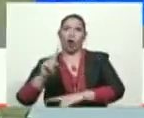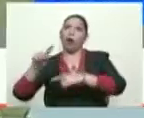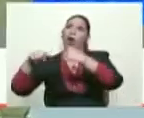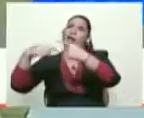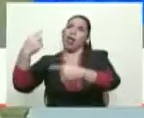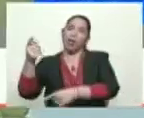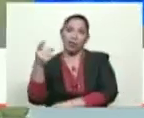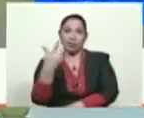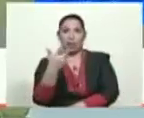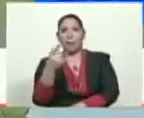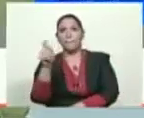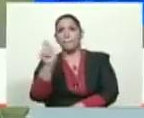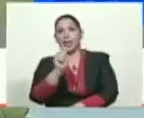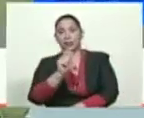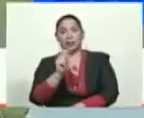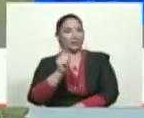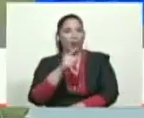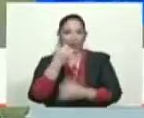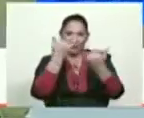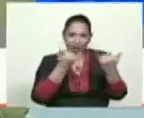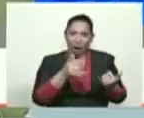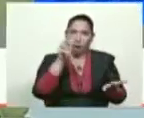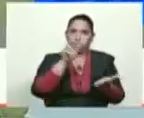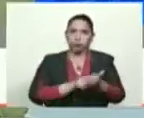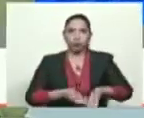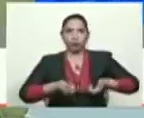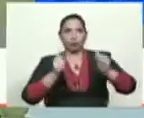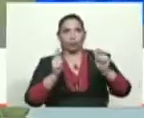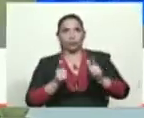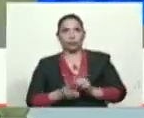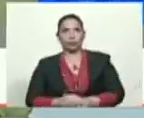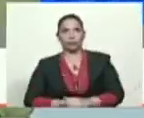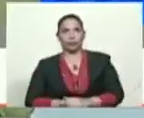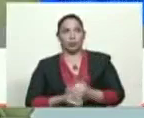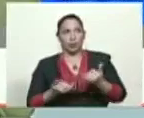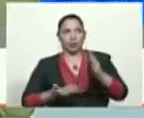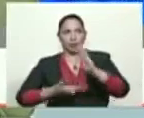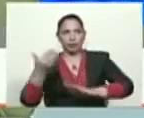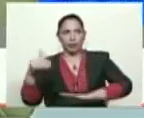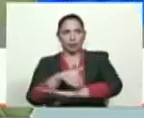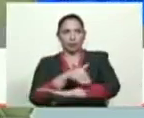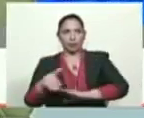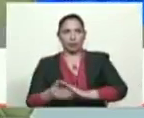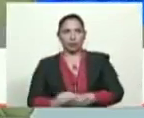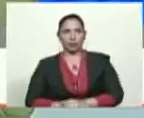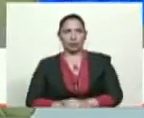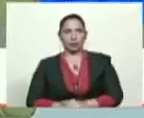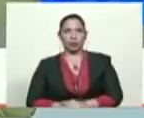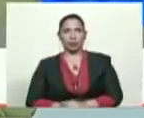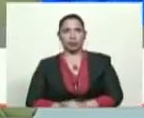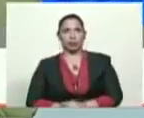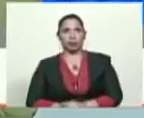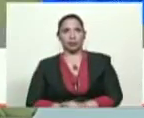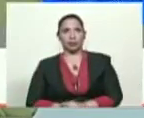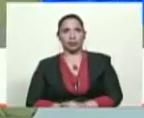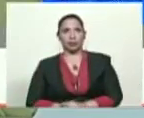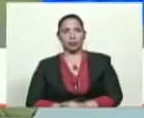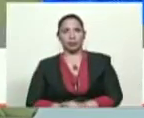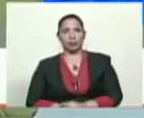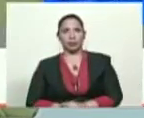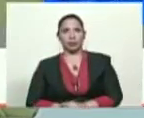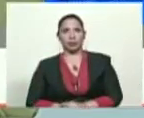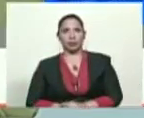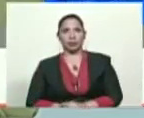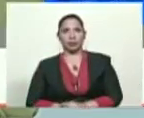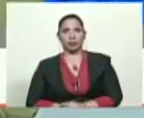esto es para allá vamos a probar sal para calles sal para la calle los recursos lo tienes aquí mismo los tienen aquí pedro